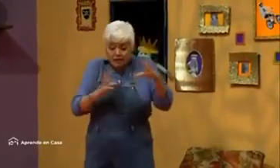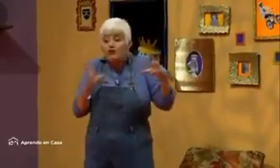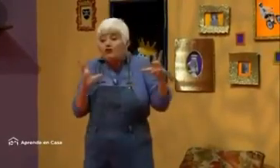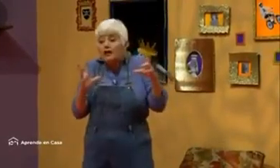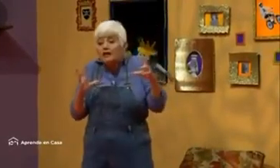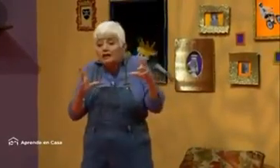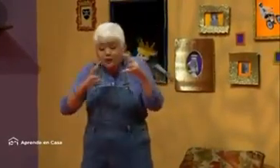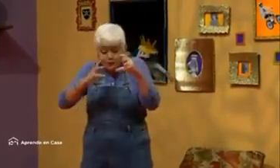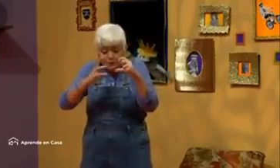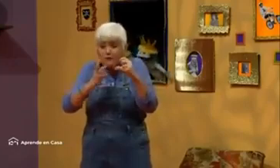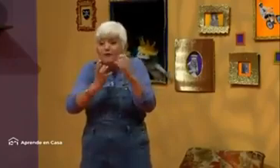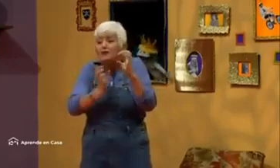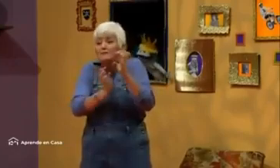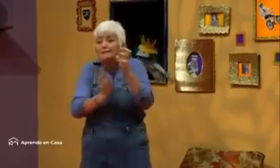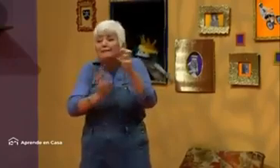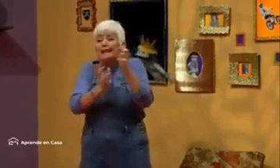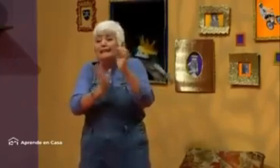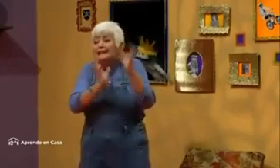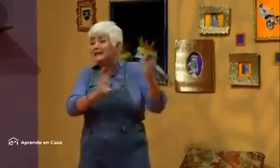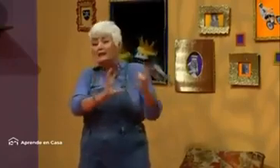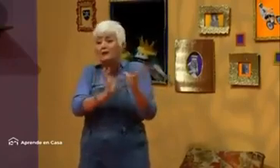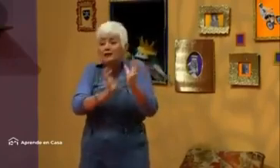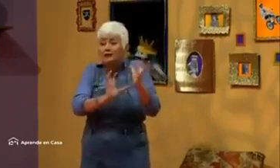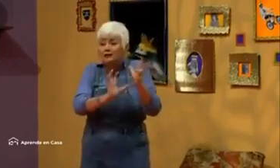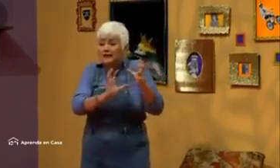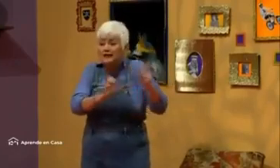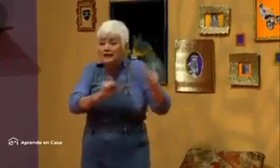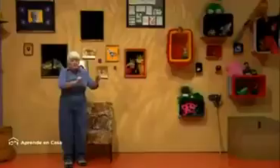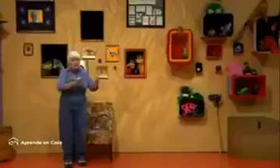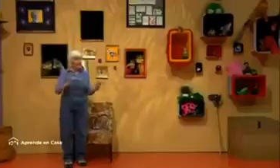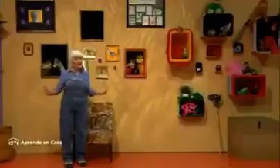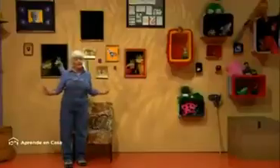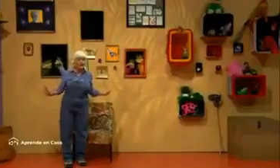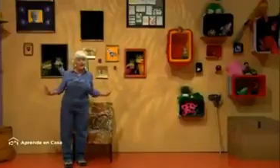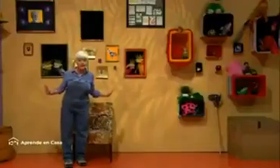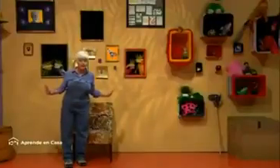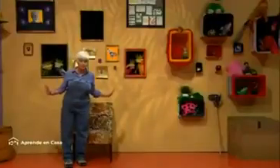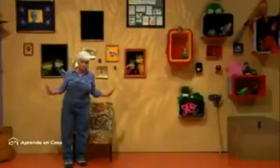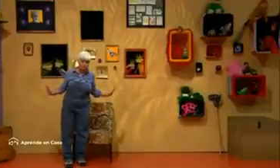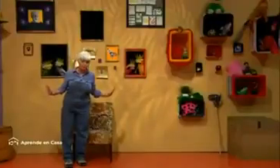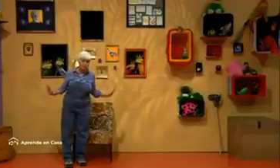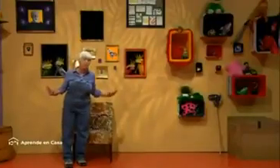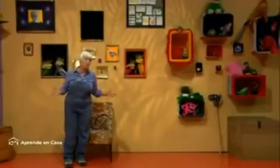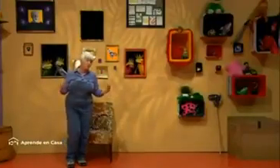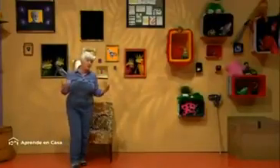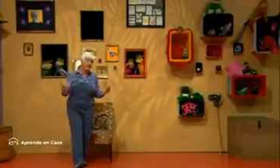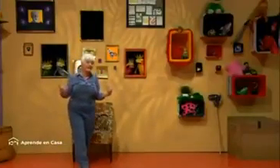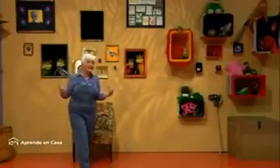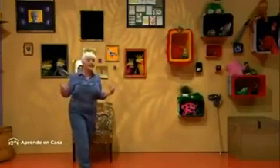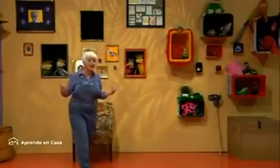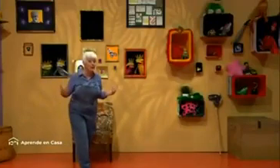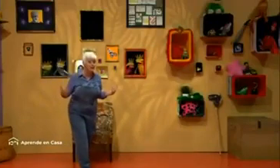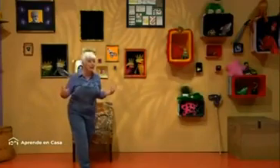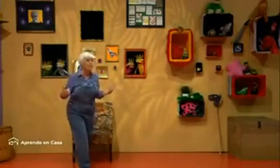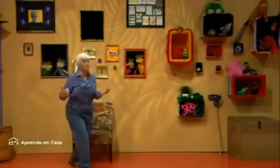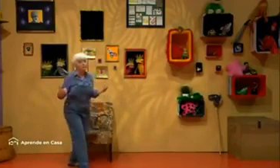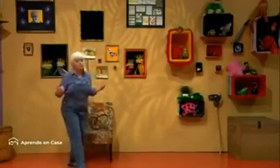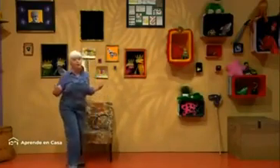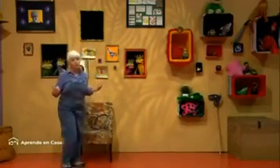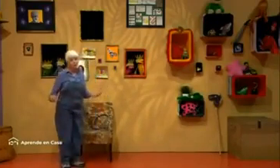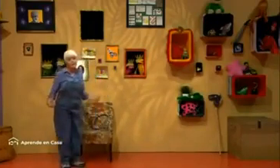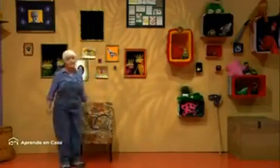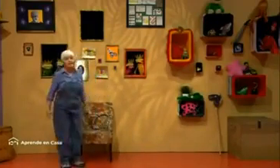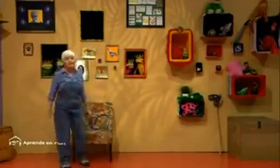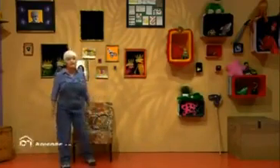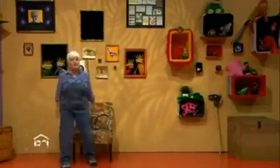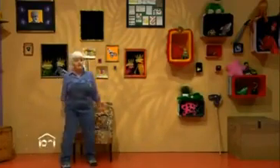y sonrosadito, como si fuera un gatito, una cosa así. El rey quería mucho a sus hijos, pero como era el rey león, pues le